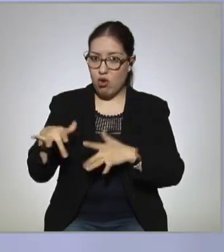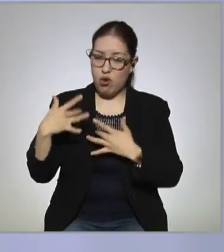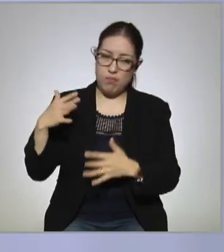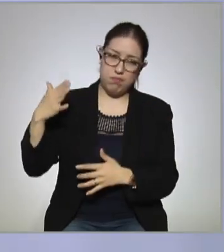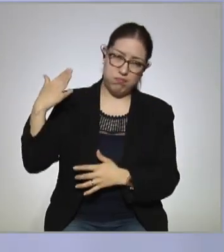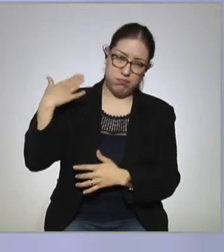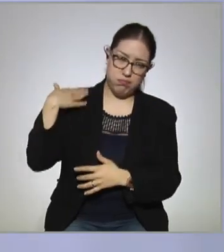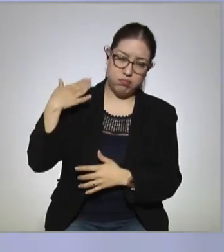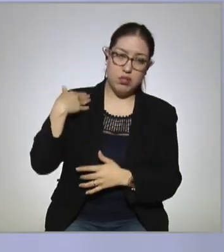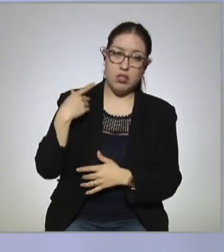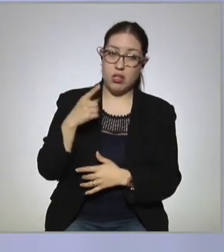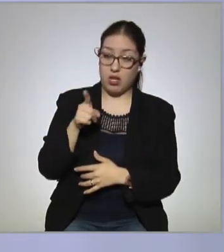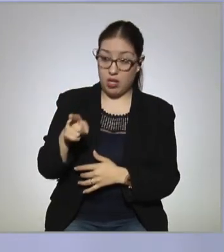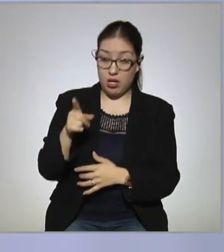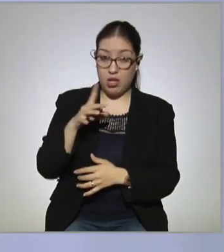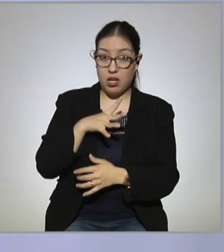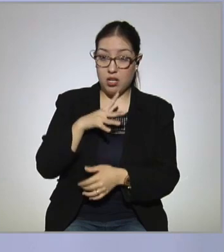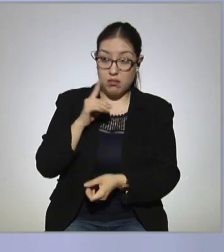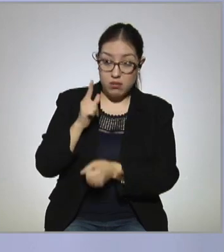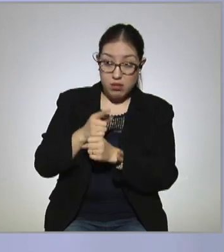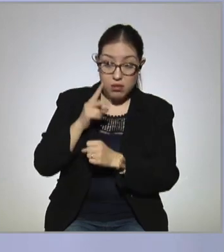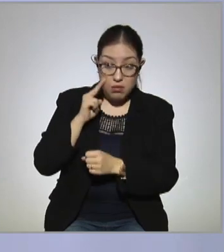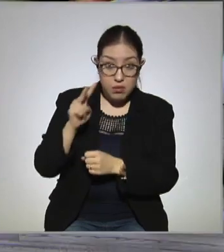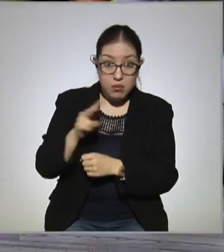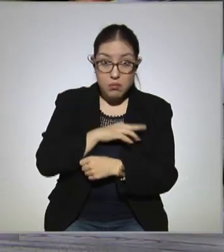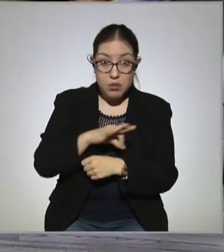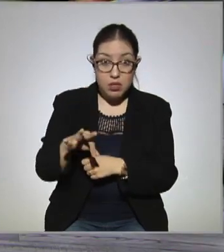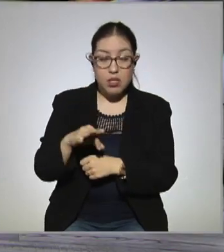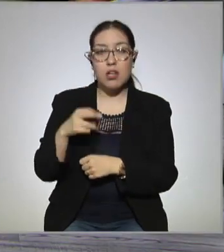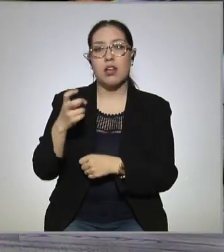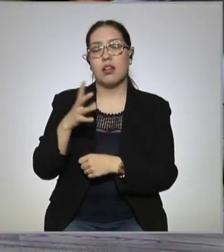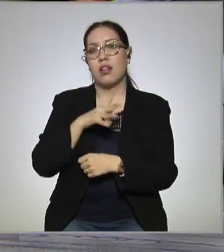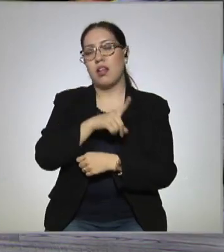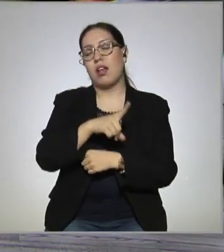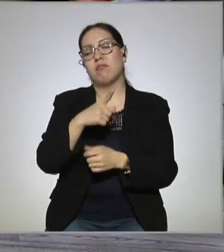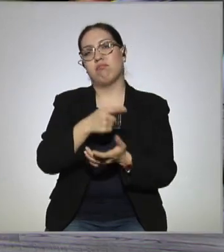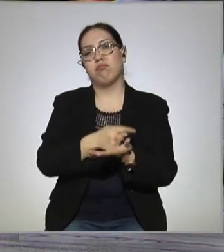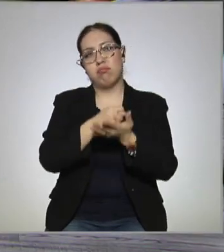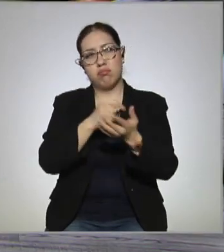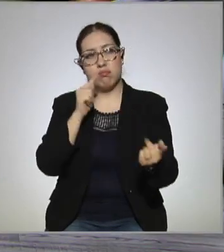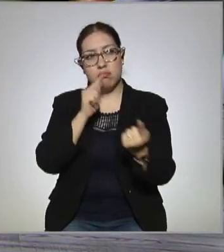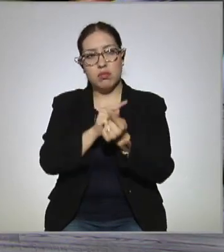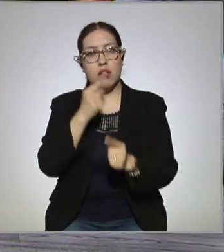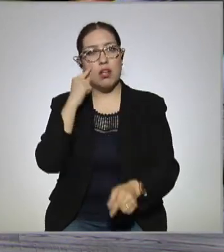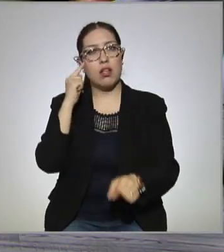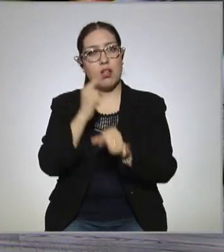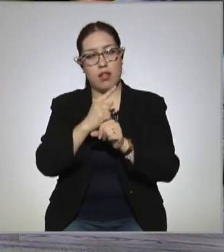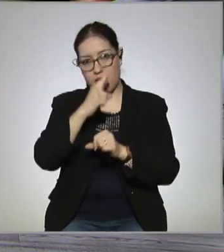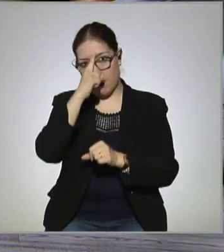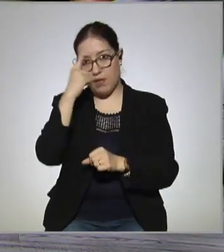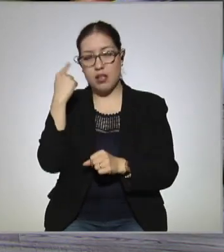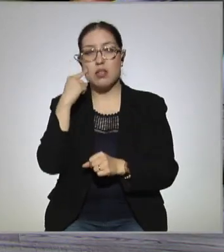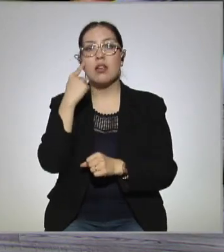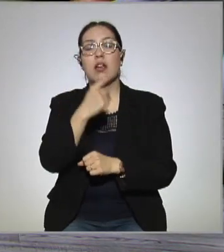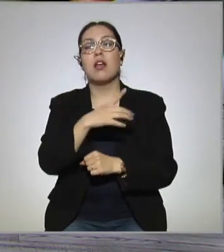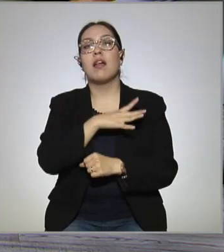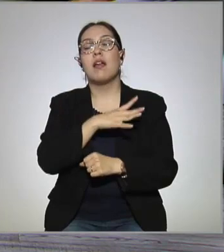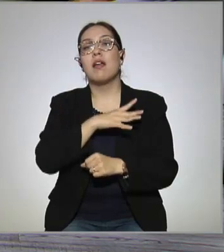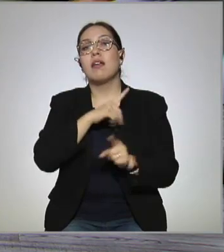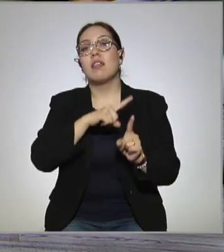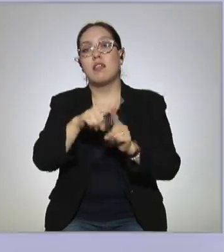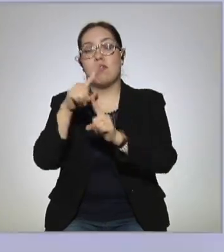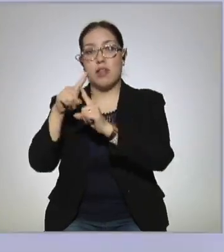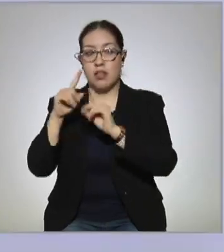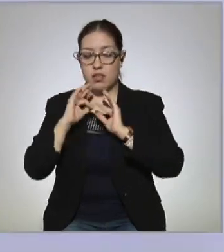puede diagnosticar nada más de verlo? En el consultorio, de hecho, es muy fácil diagnosticarlo porque inclusive hay algunas maniobras específicas para cada uno de los